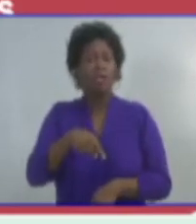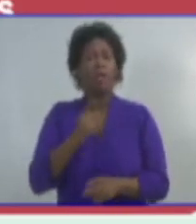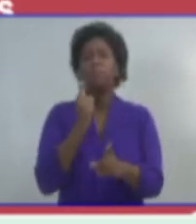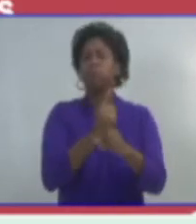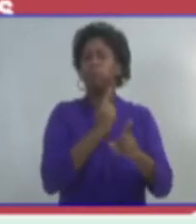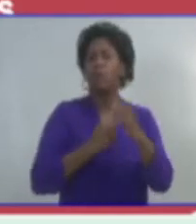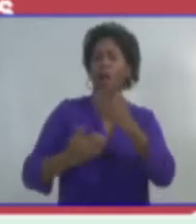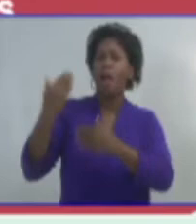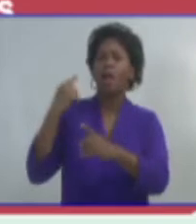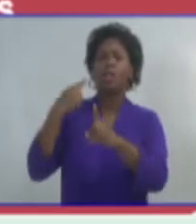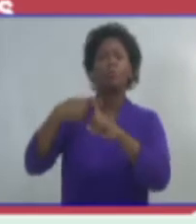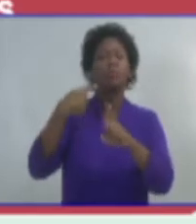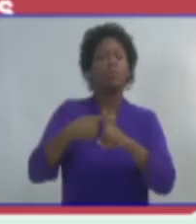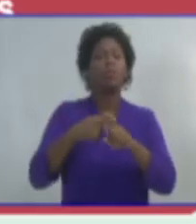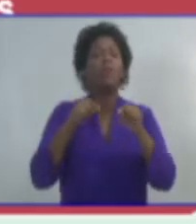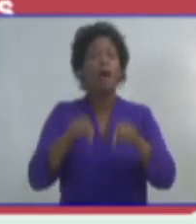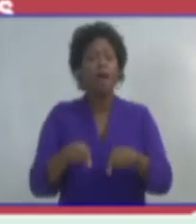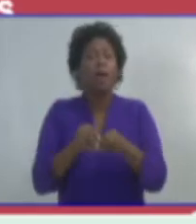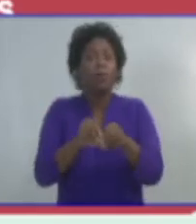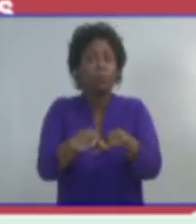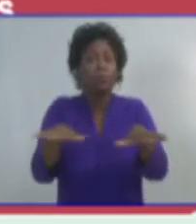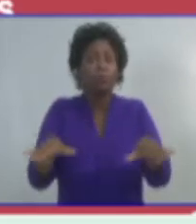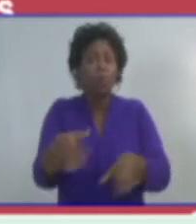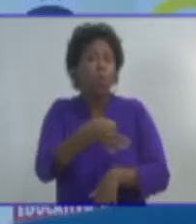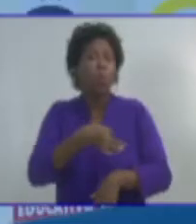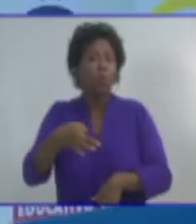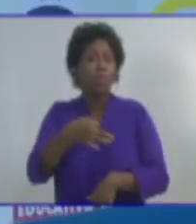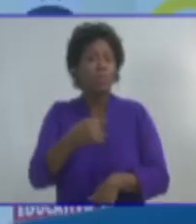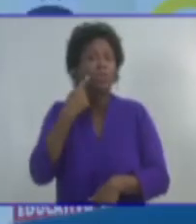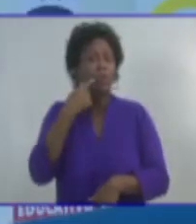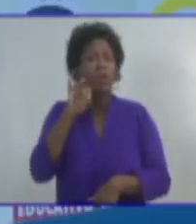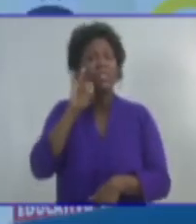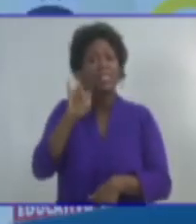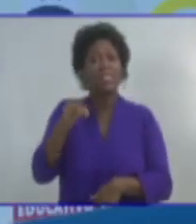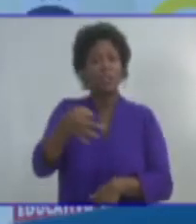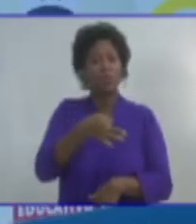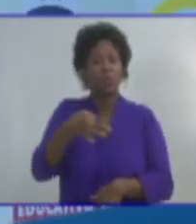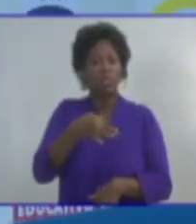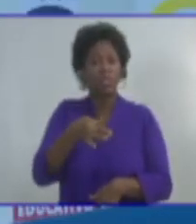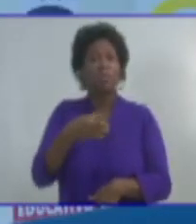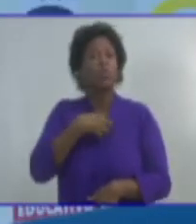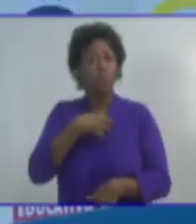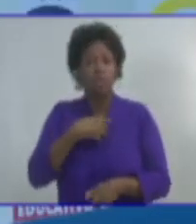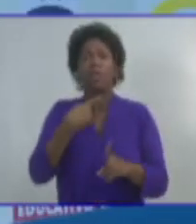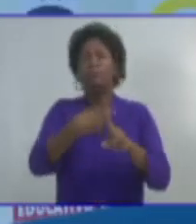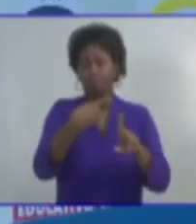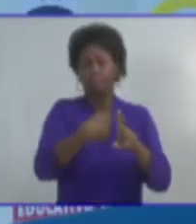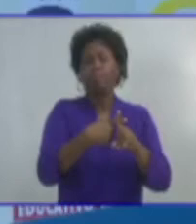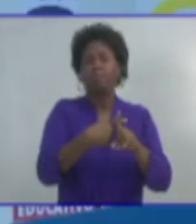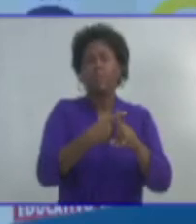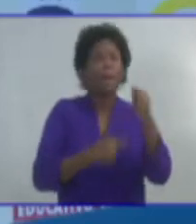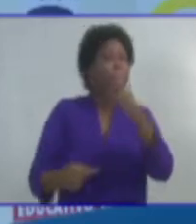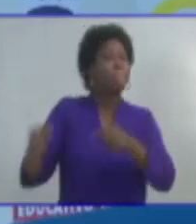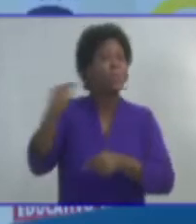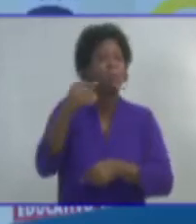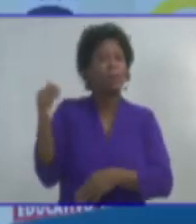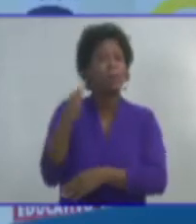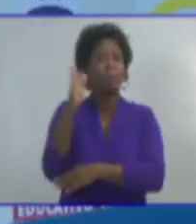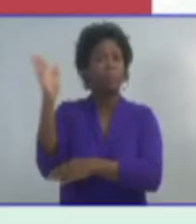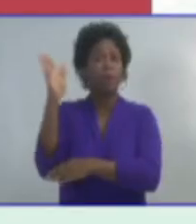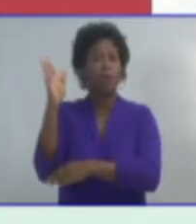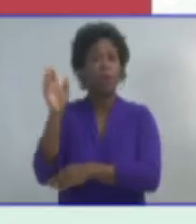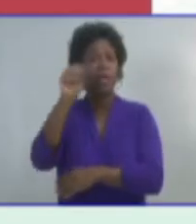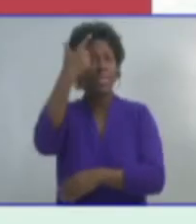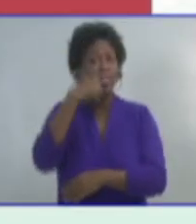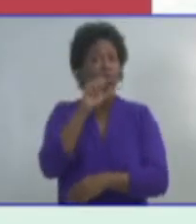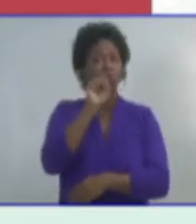de casos confirmados. En cuanto a la distribución por municipio, 7 municipios de la provincia aportan casos, predominio del municipio de Baracoa, San Antonio del